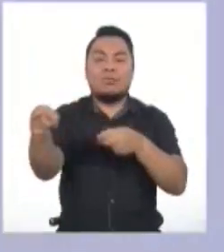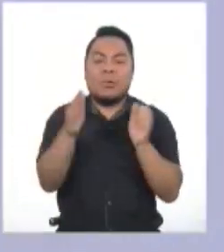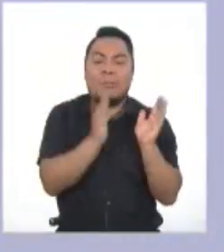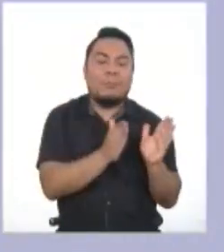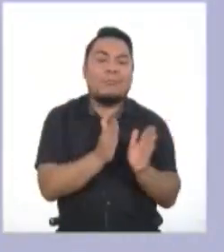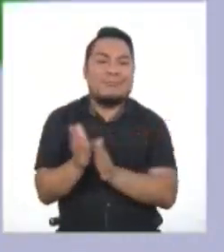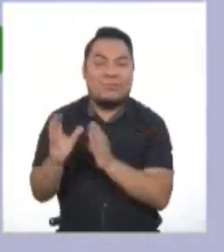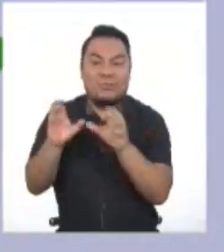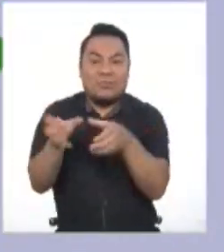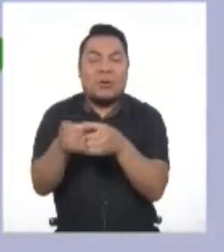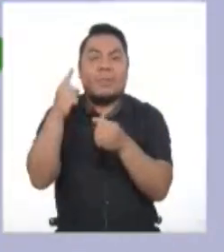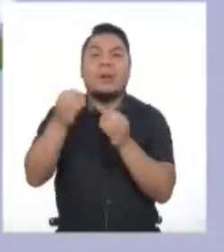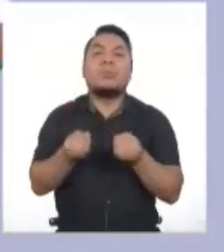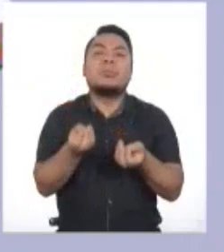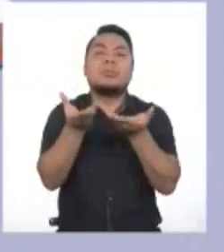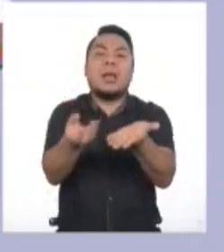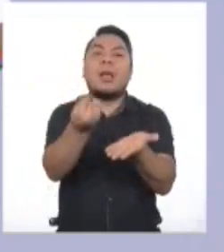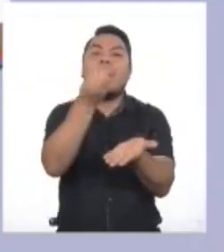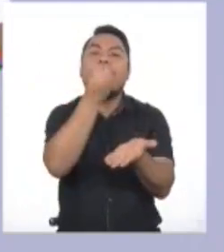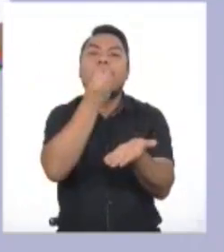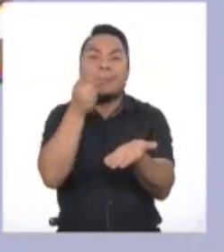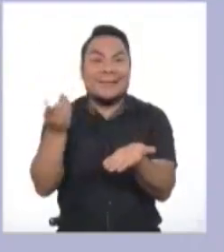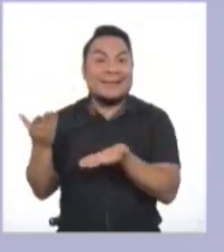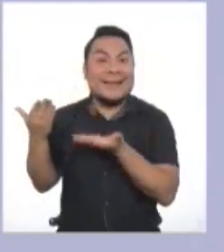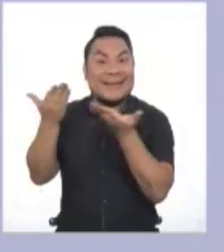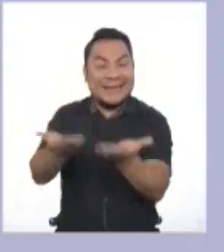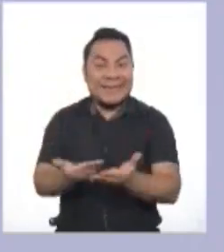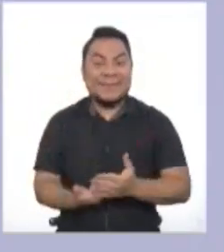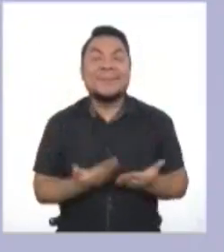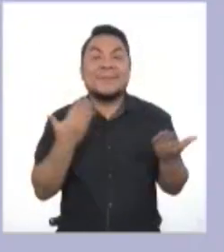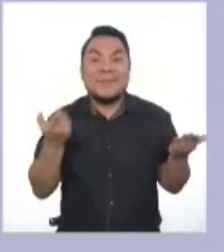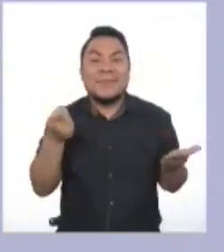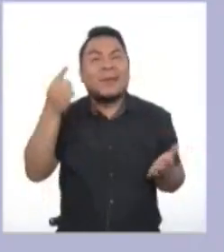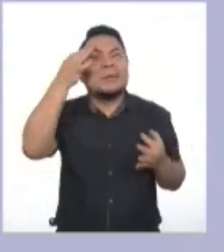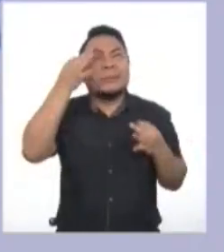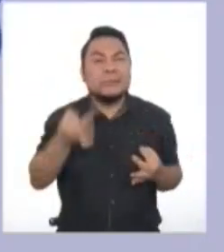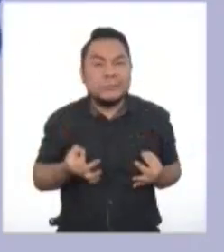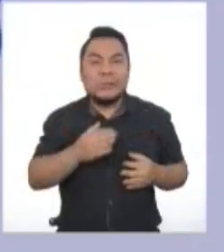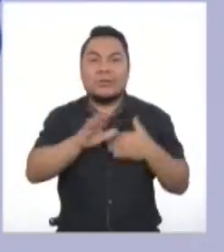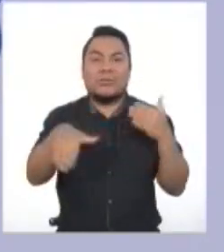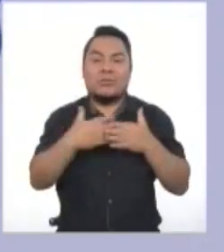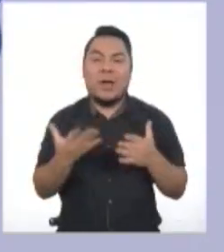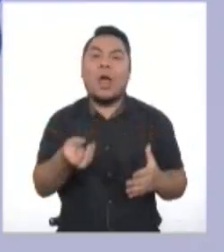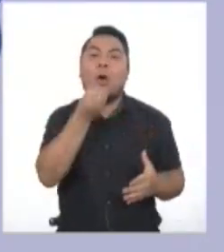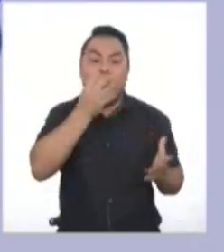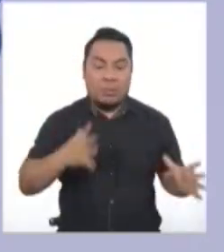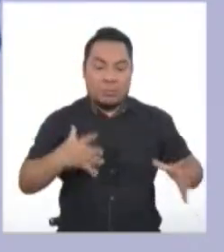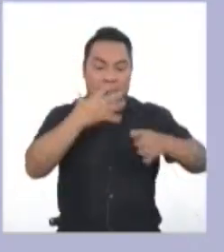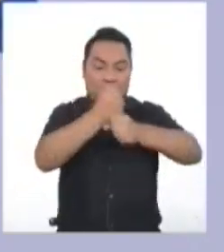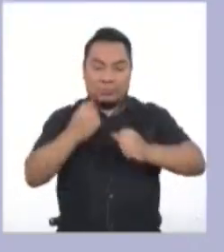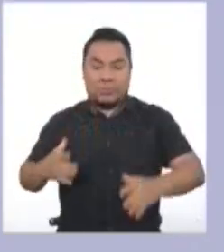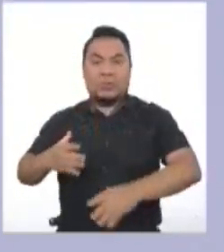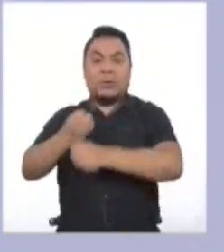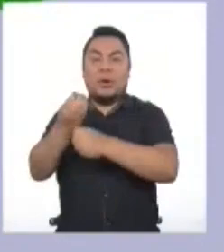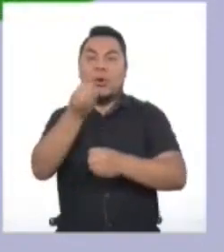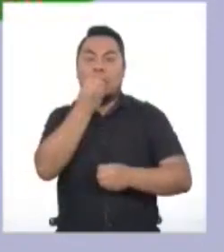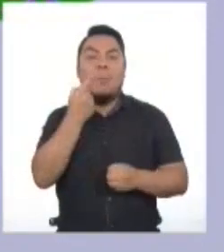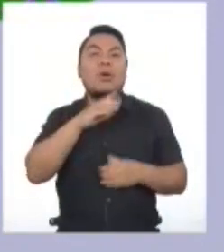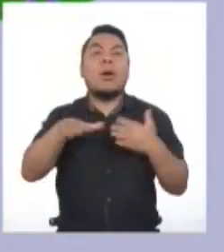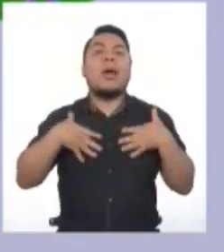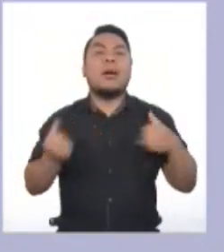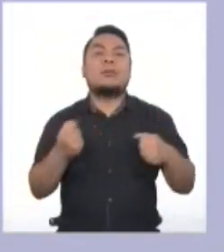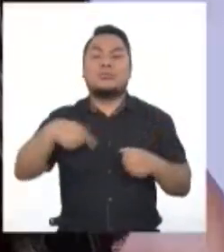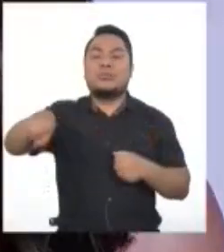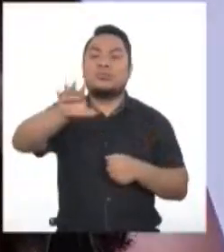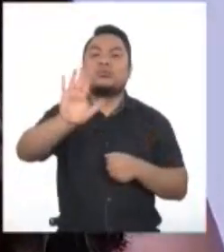organizado en un comité para distribuir el alimento que ha llegado. Por ello, decidieron preparar canastas saludables para todas las familias